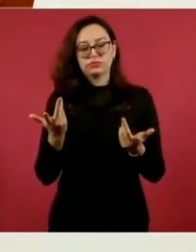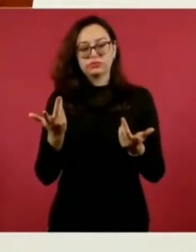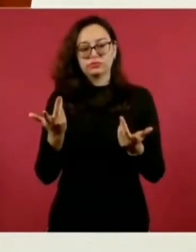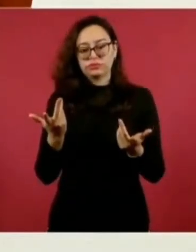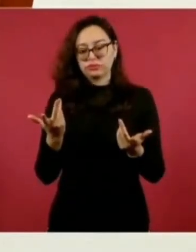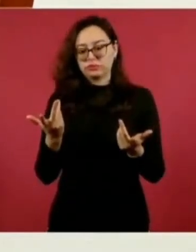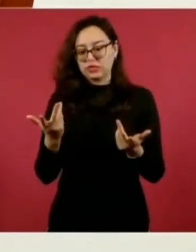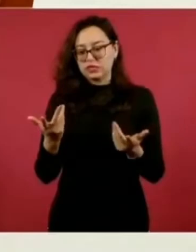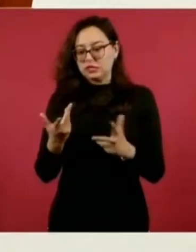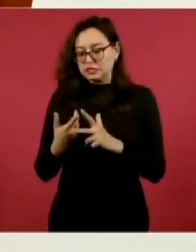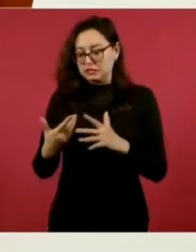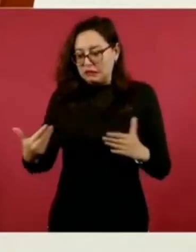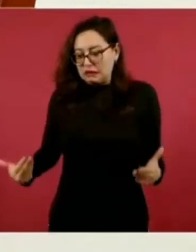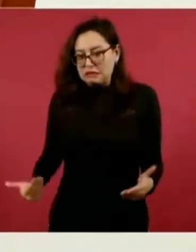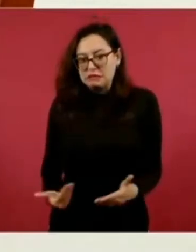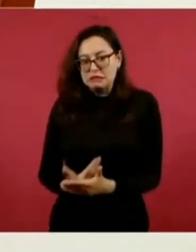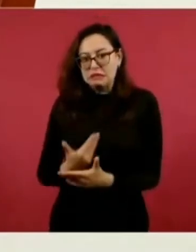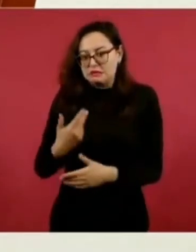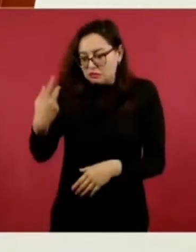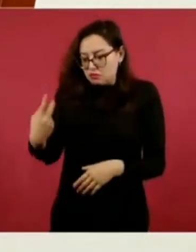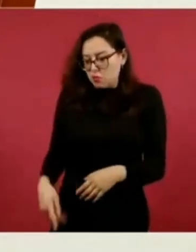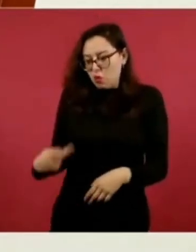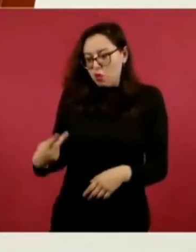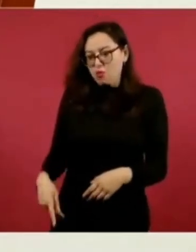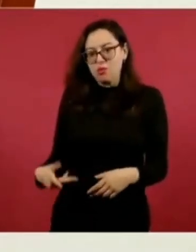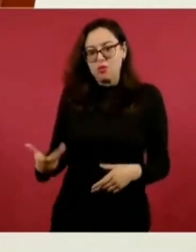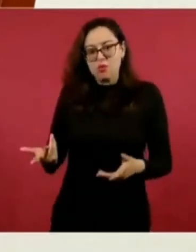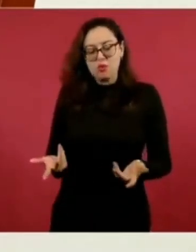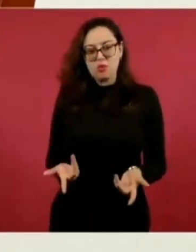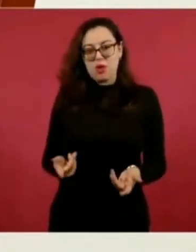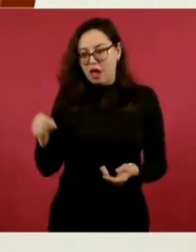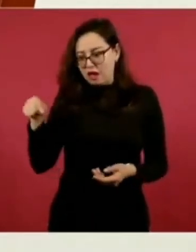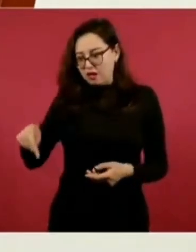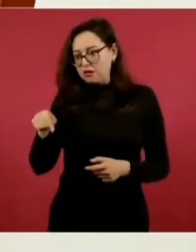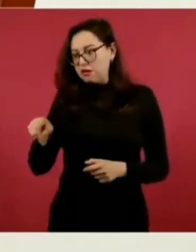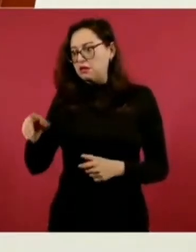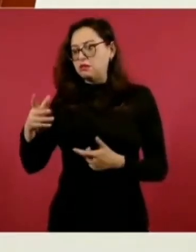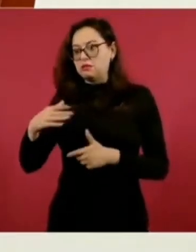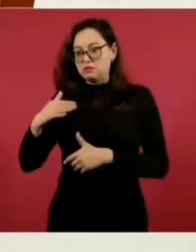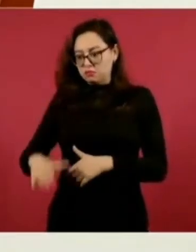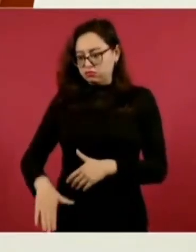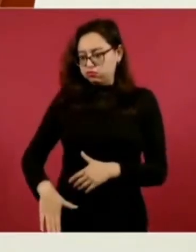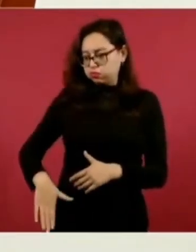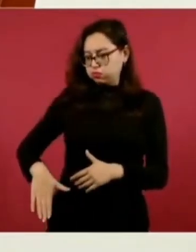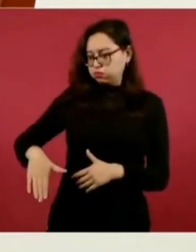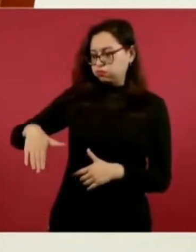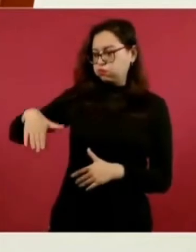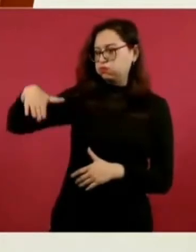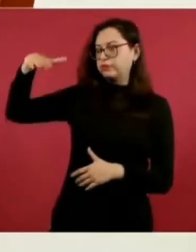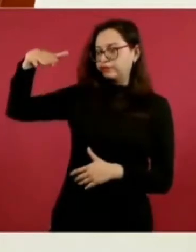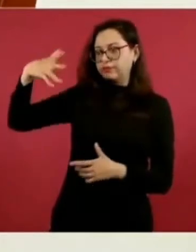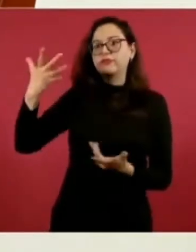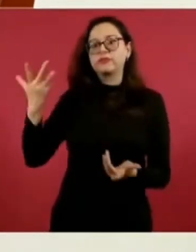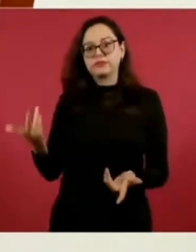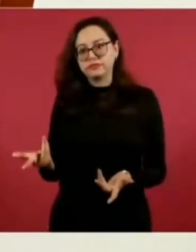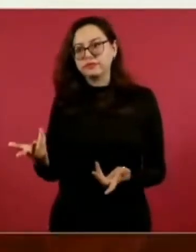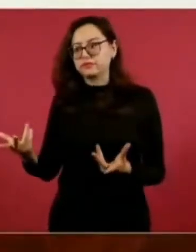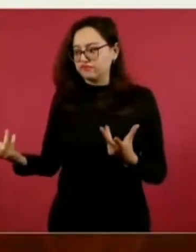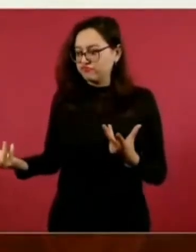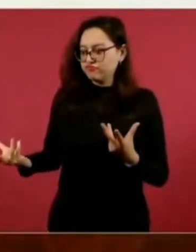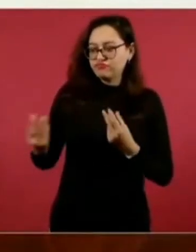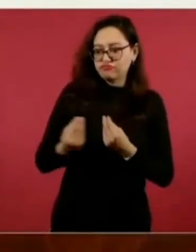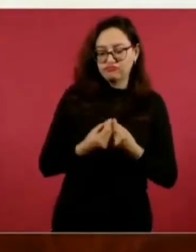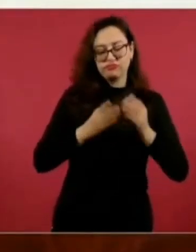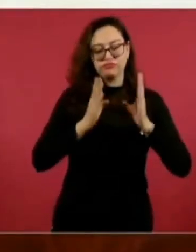se forma del mismo pueblo, se constituye con la participación del